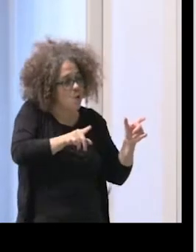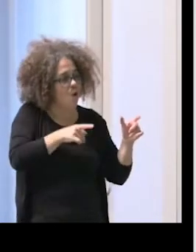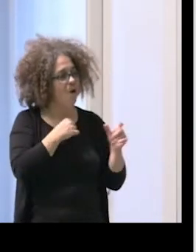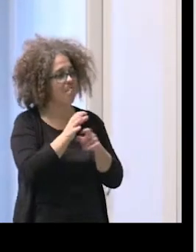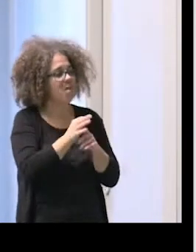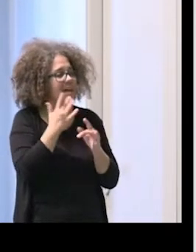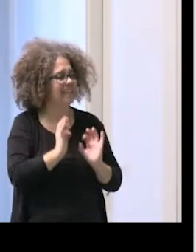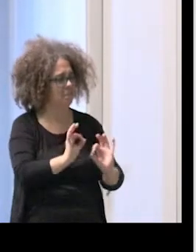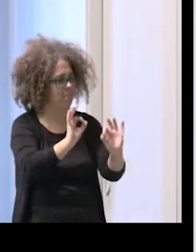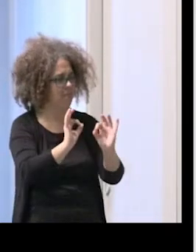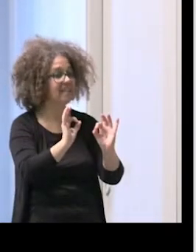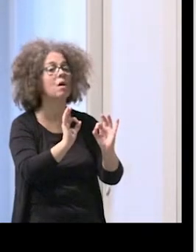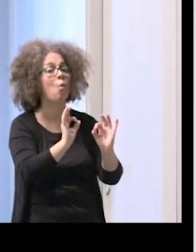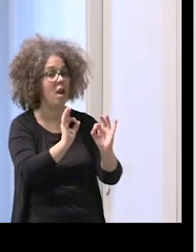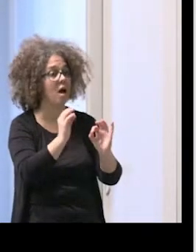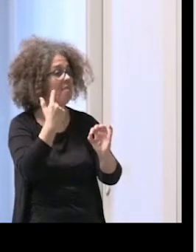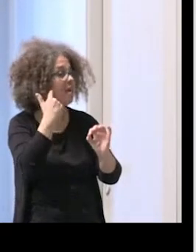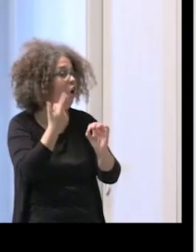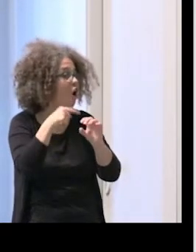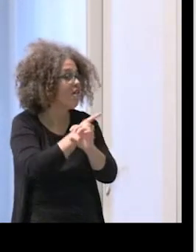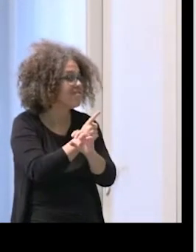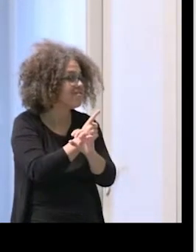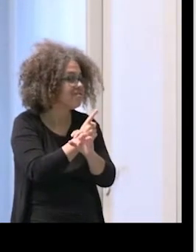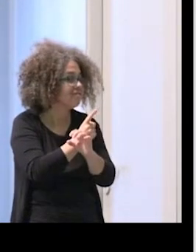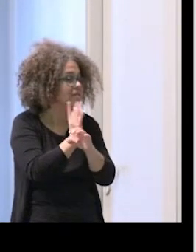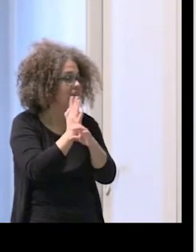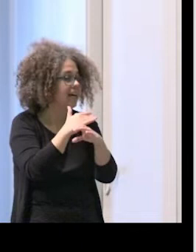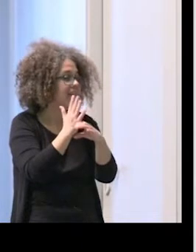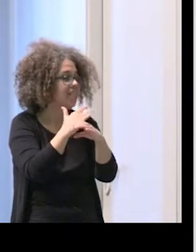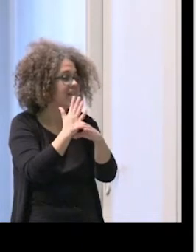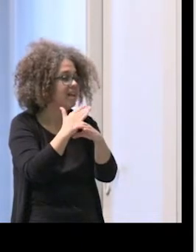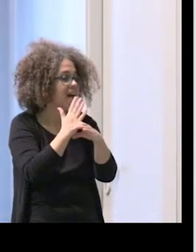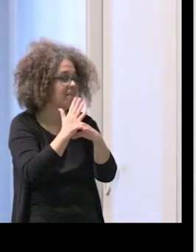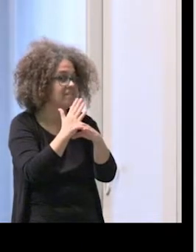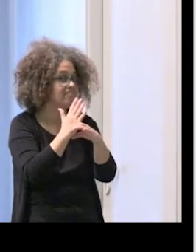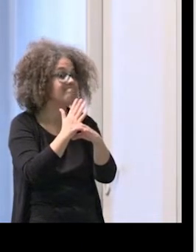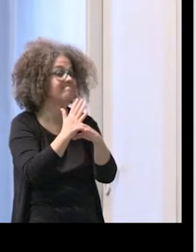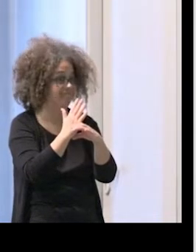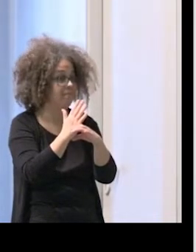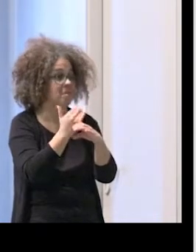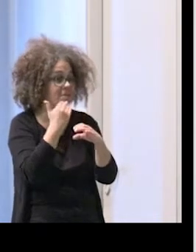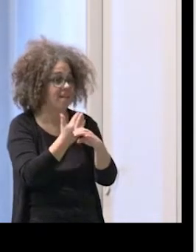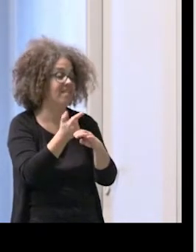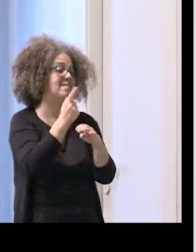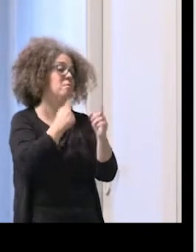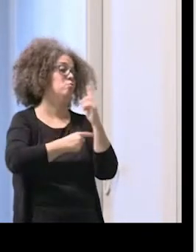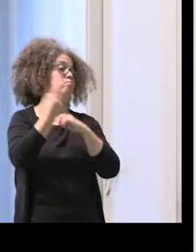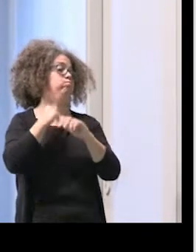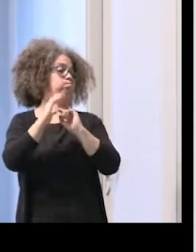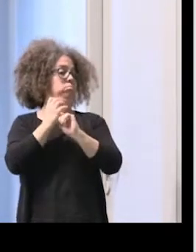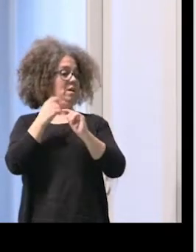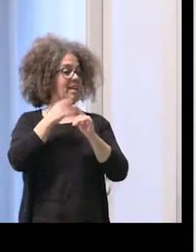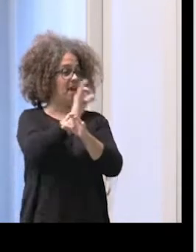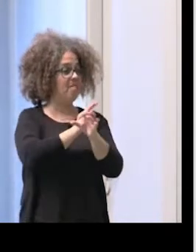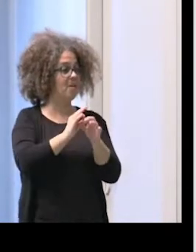ciliadas, inmaduras, pero todas producidas a partir de esta población pluripotente, a la cual podemos recurrir